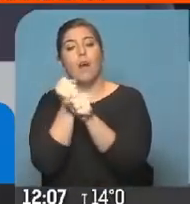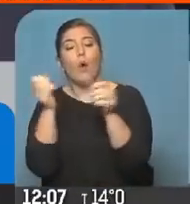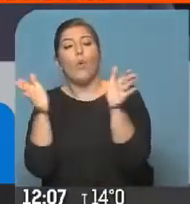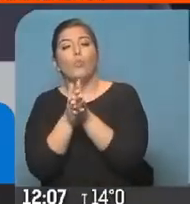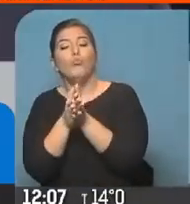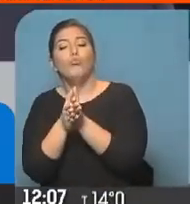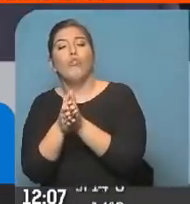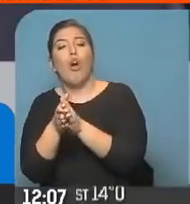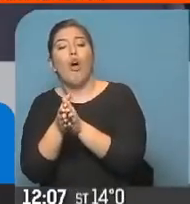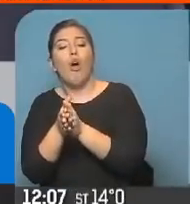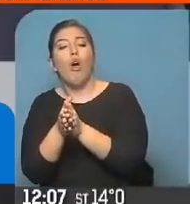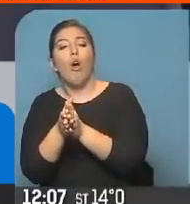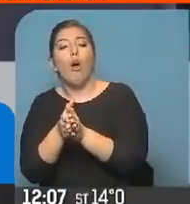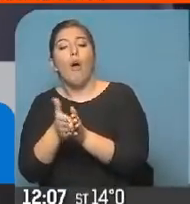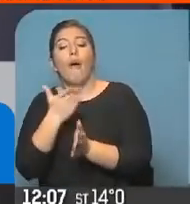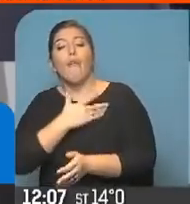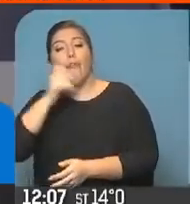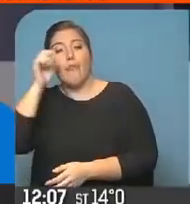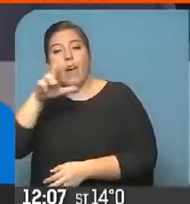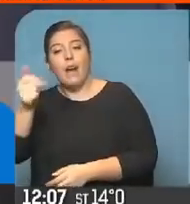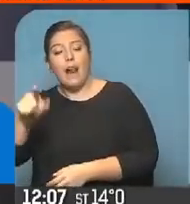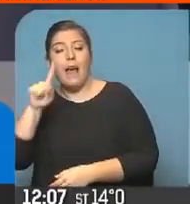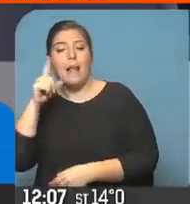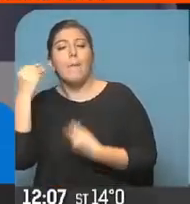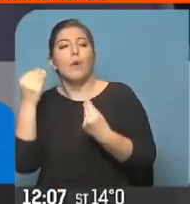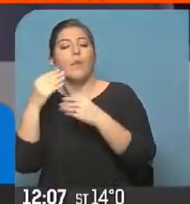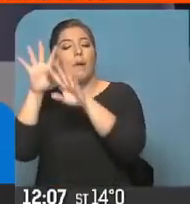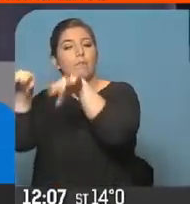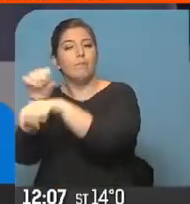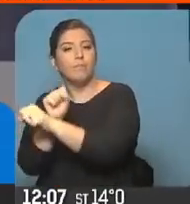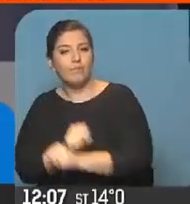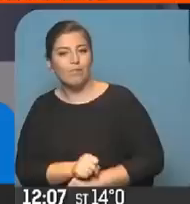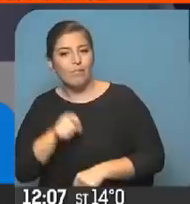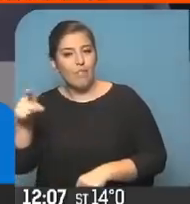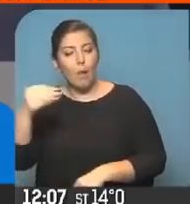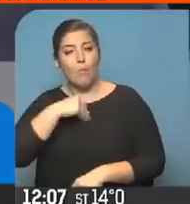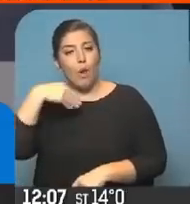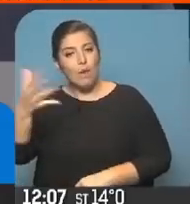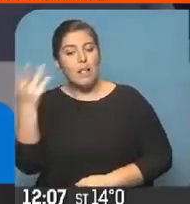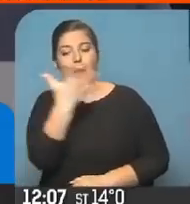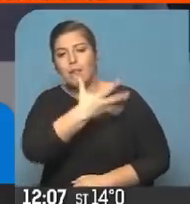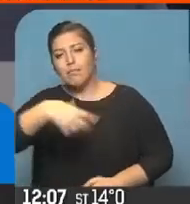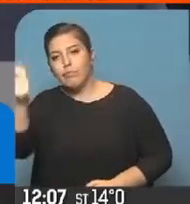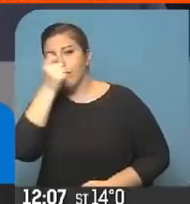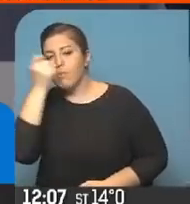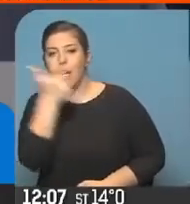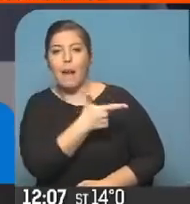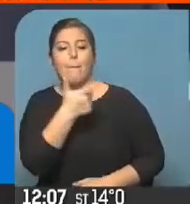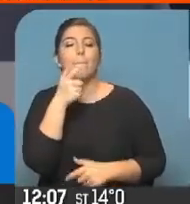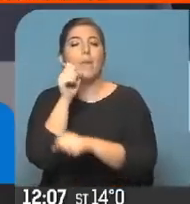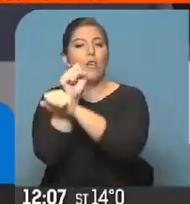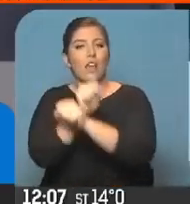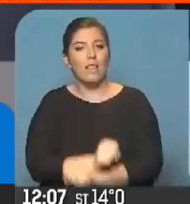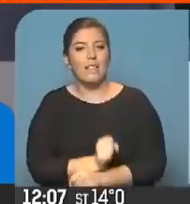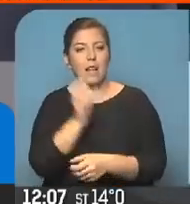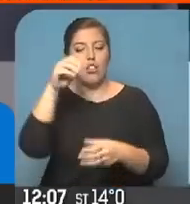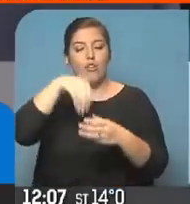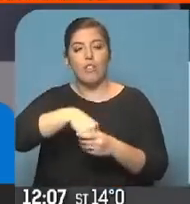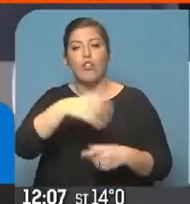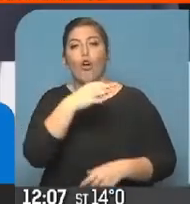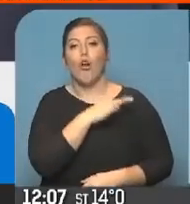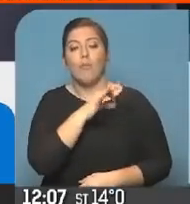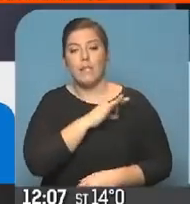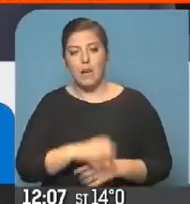ferrari para el servicio penitenciario de la provincia buenos aire para el traslado más inmediato de la cantidad de detenidos que tenemos en comisarías